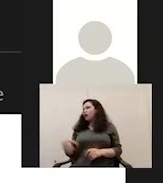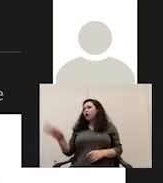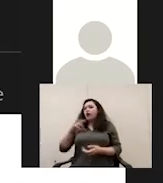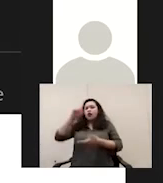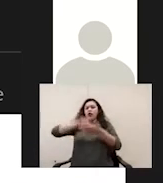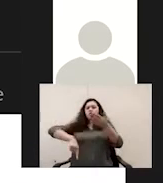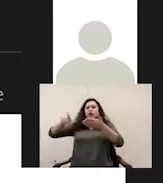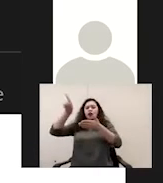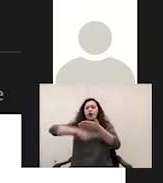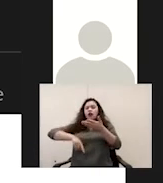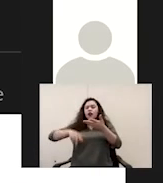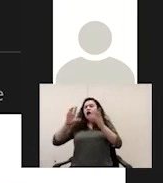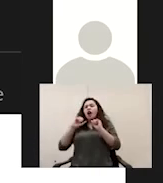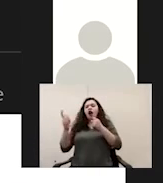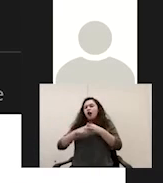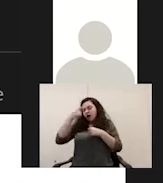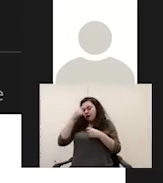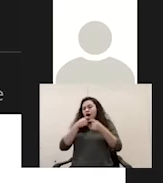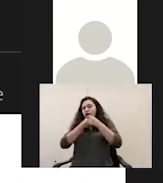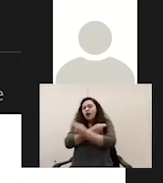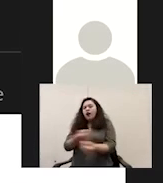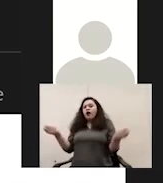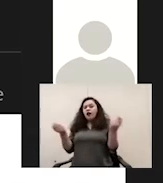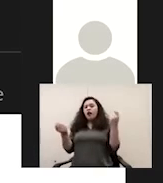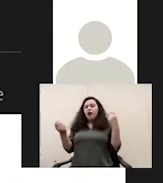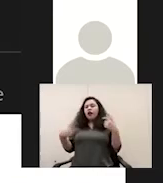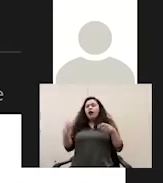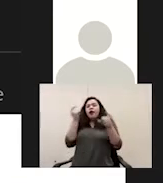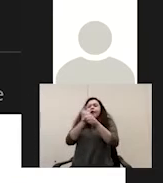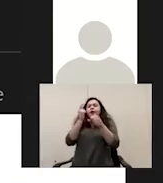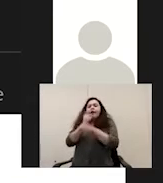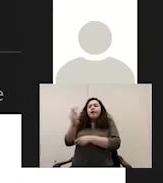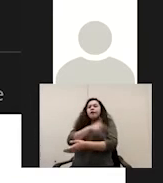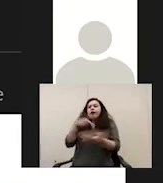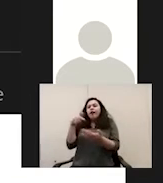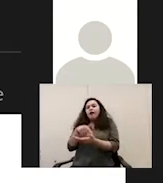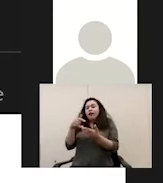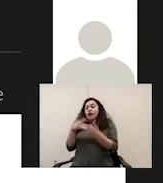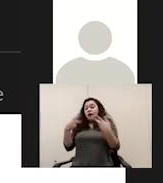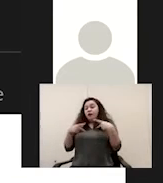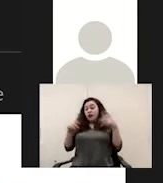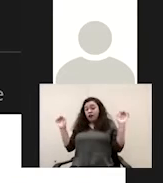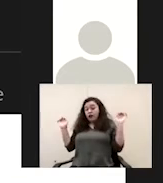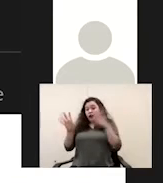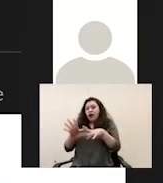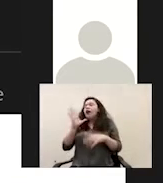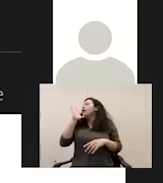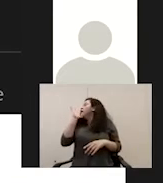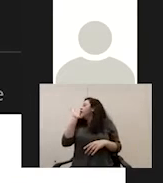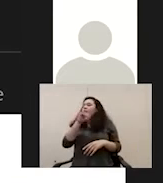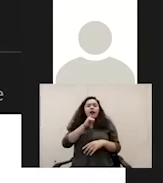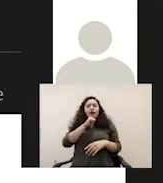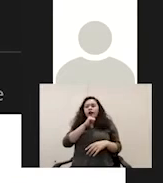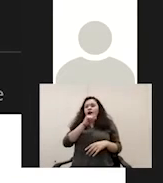cancelaciones, taches, lo que sea, para que el niño pueda identificar que a ese lugar no se puede sentar. El